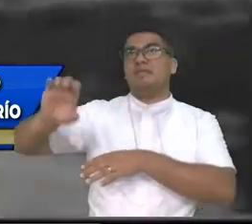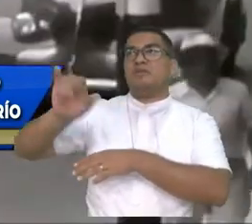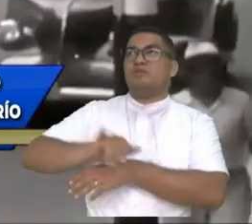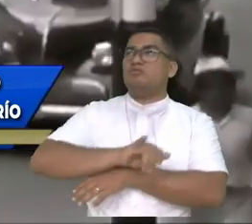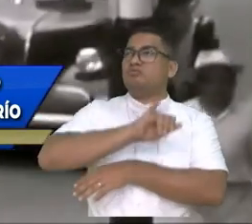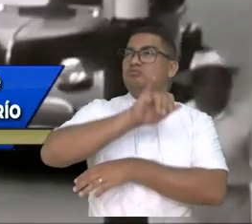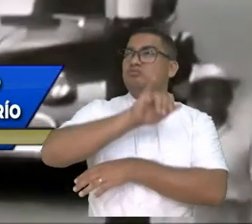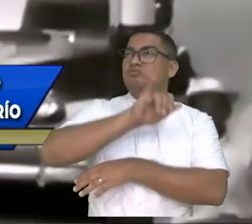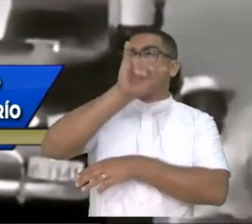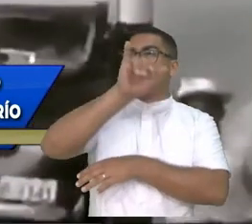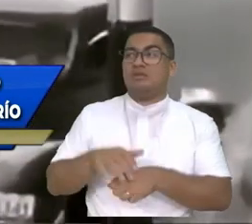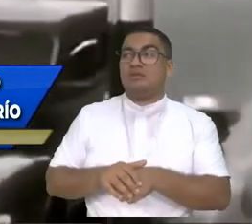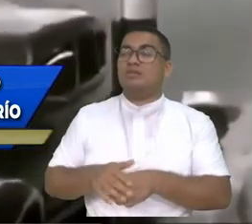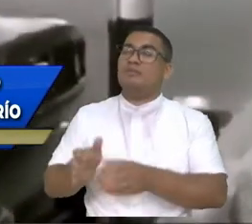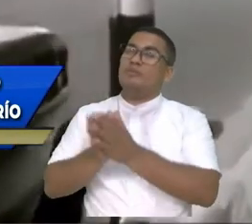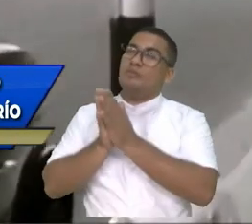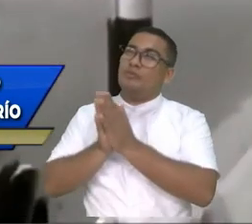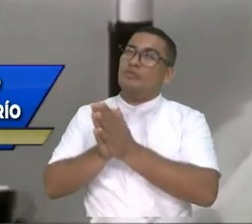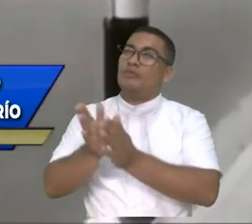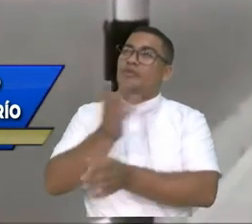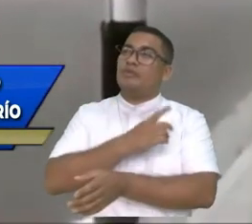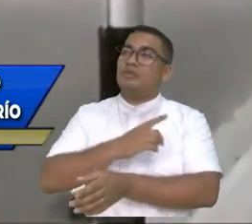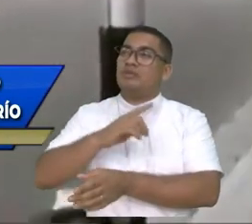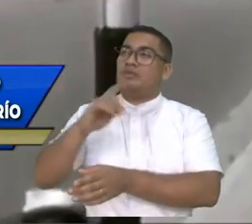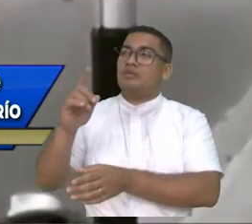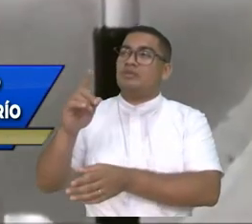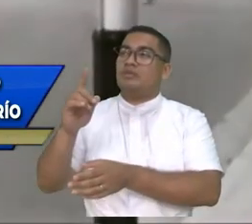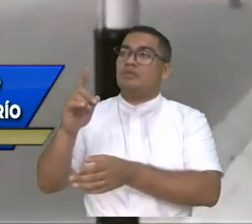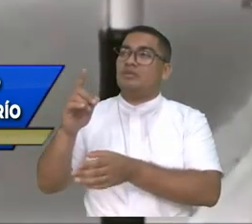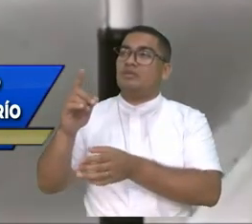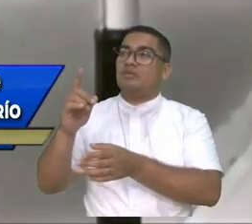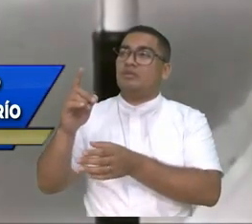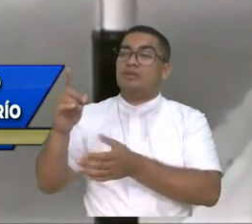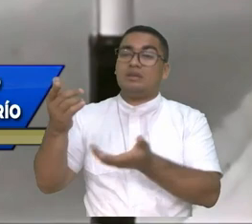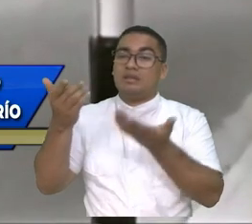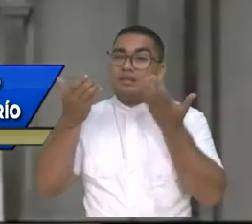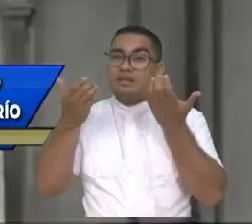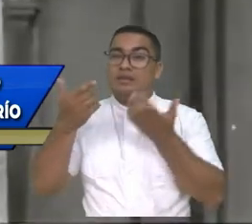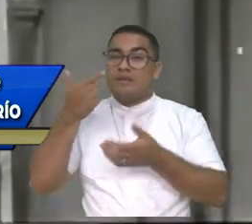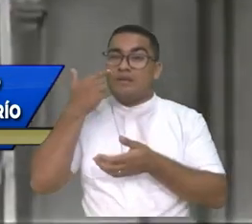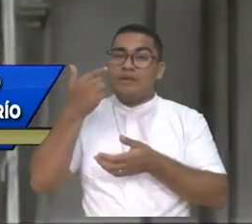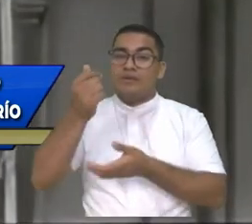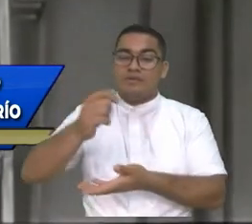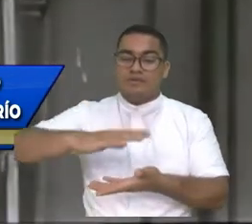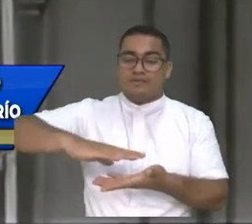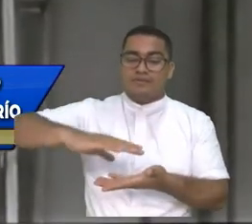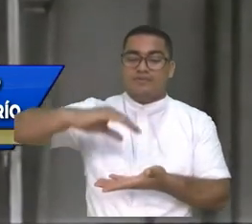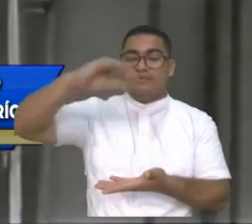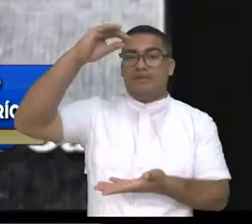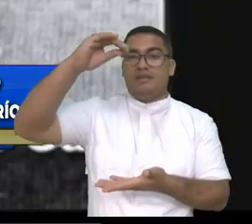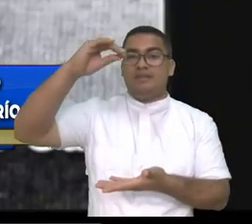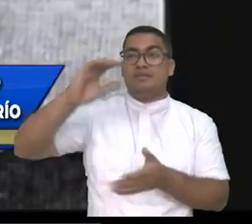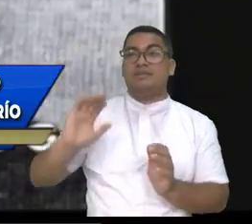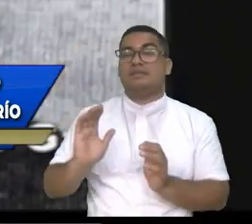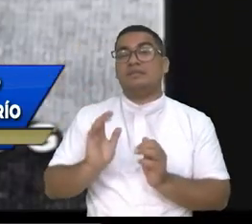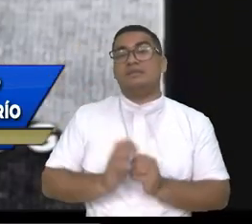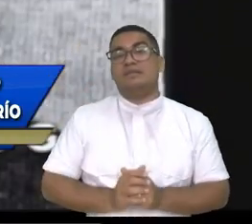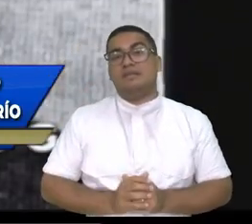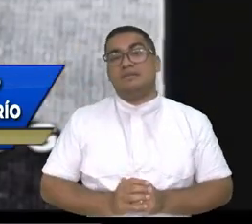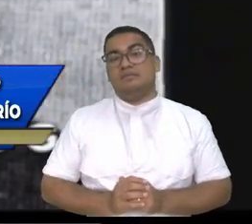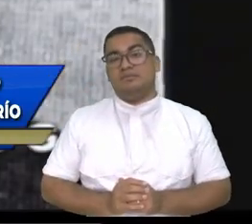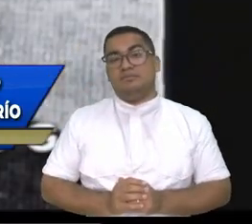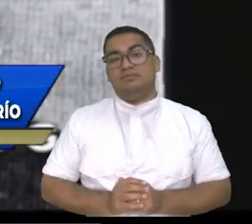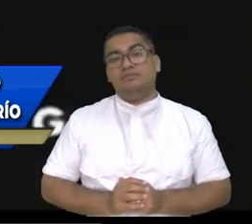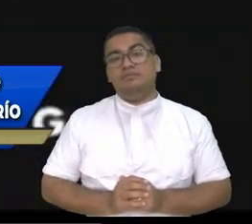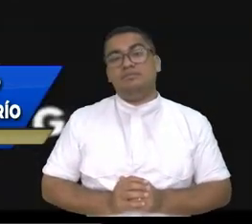Europa. Claro. Y le pedía a Dios que no morirse sin conocer Francia, la ciudad de luz. Así es que